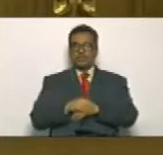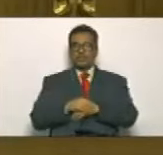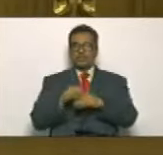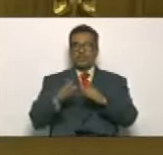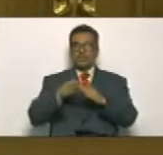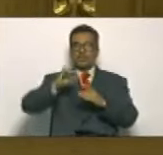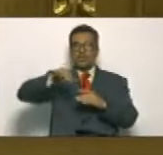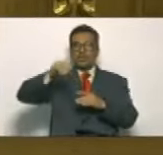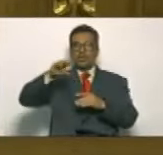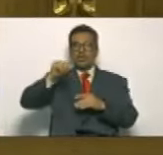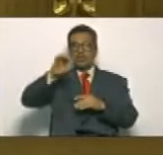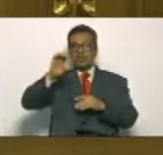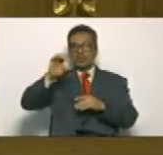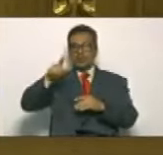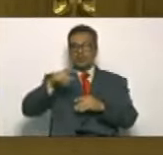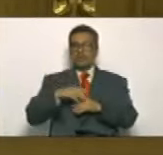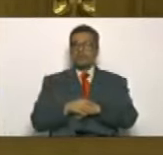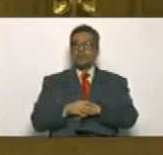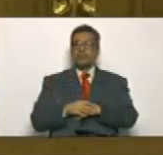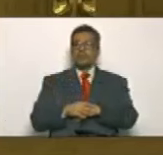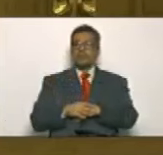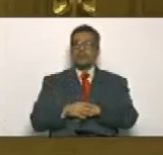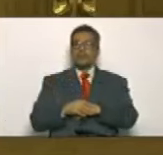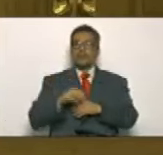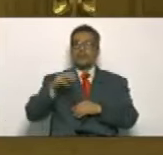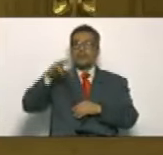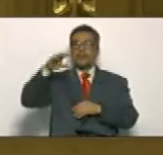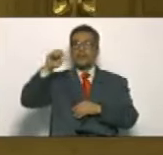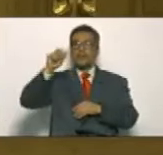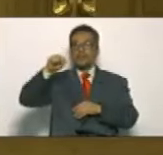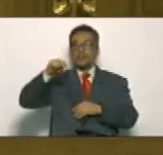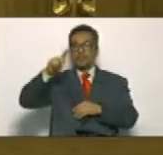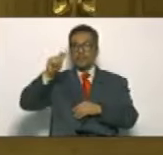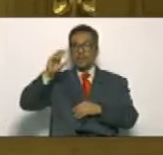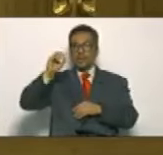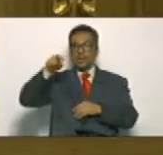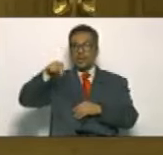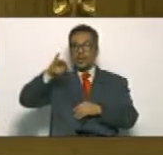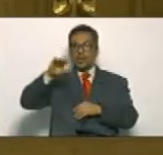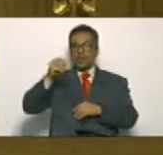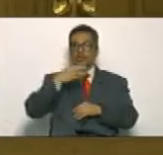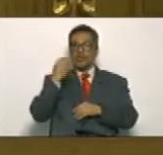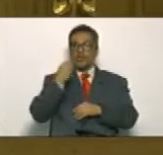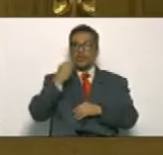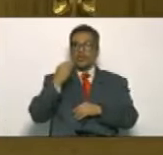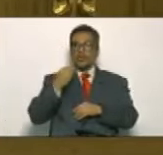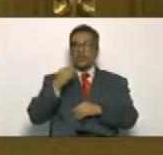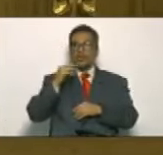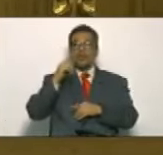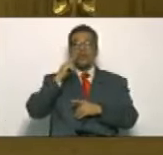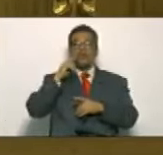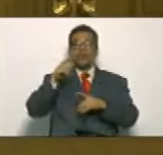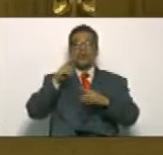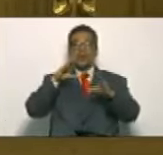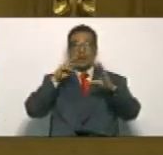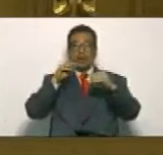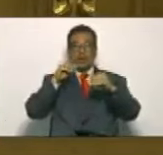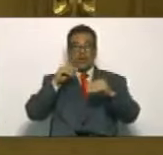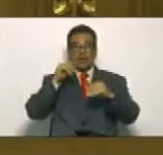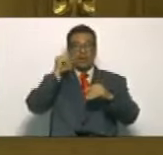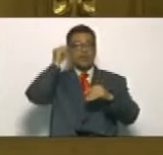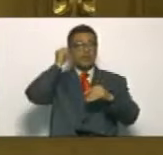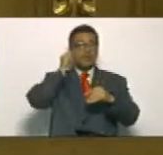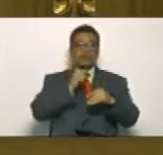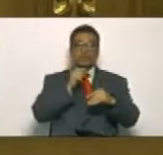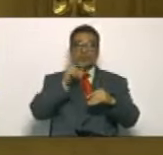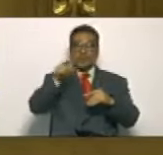Antonio José Francisco de Sucre y Alcalá, qué gran compromiso como joven sucrense hablar,